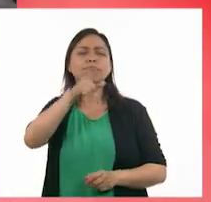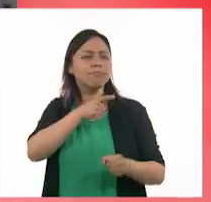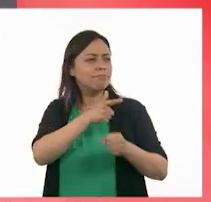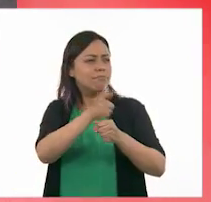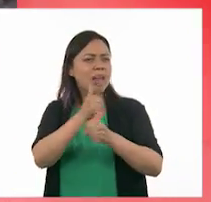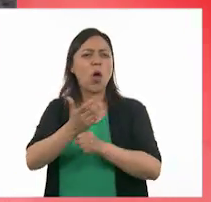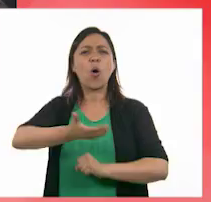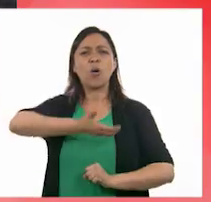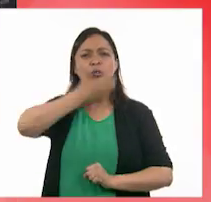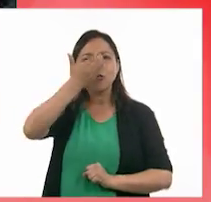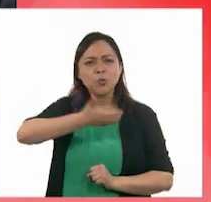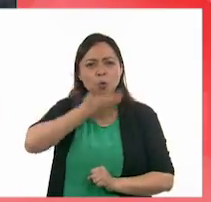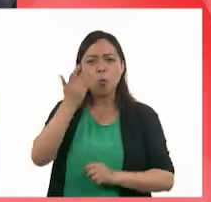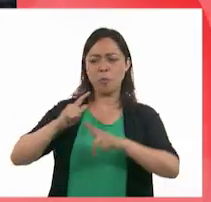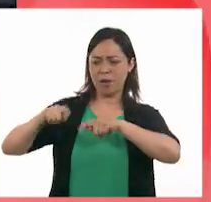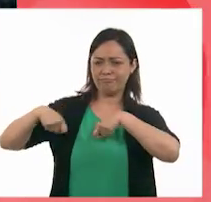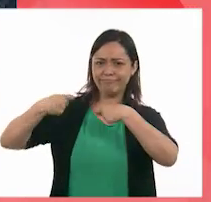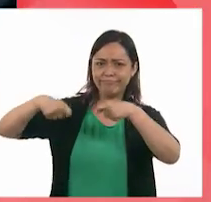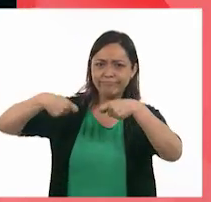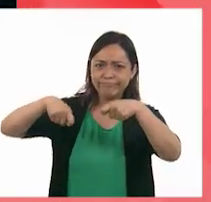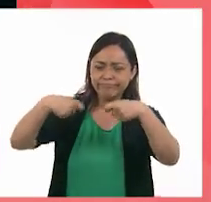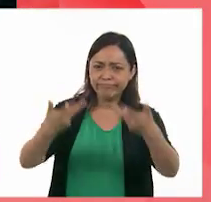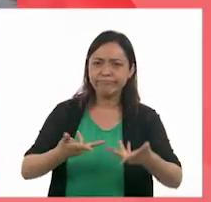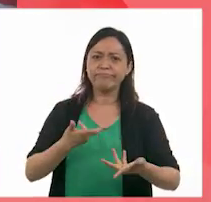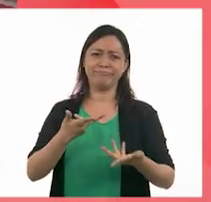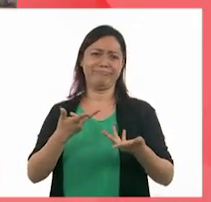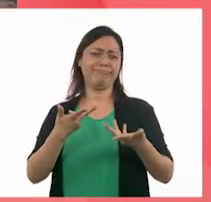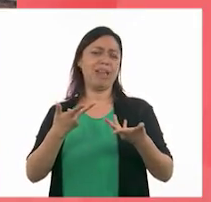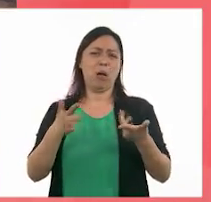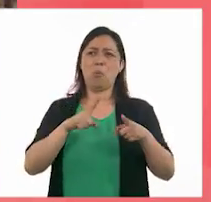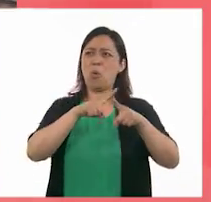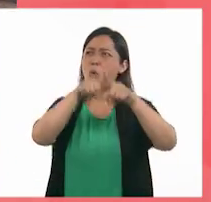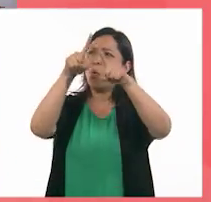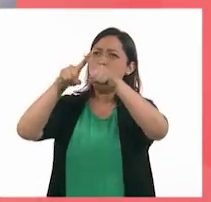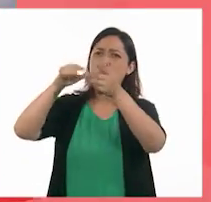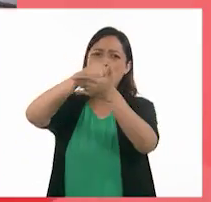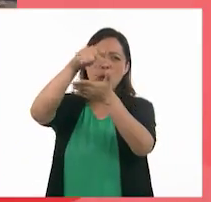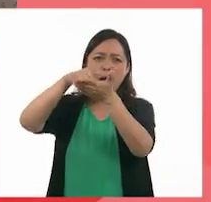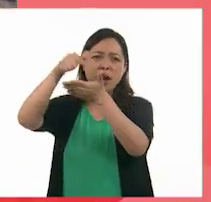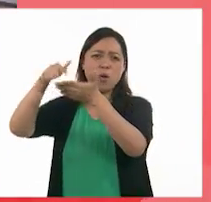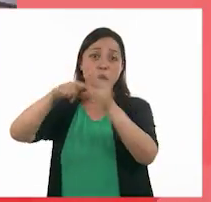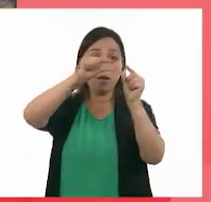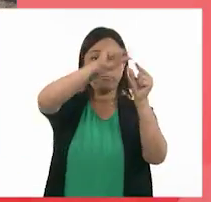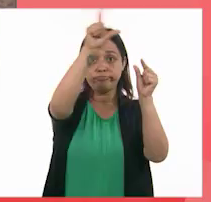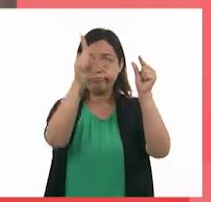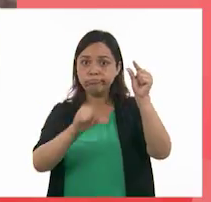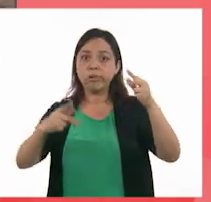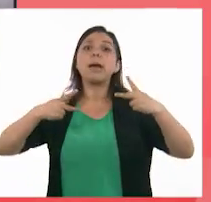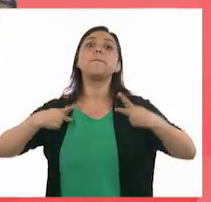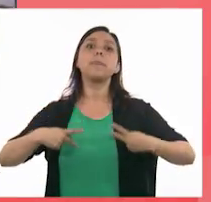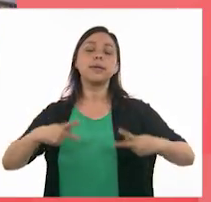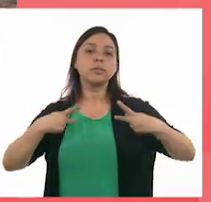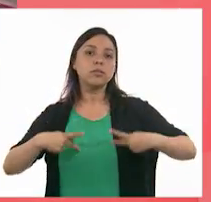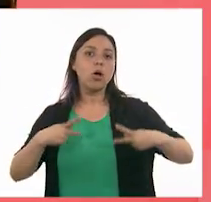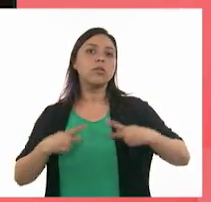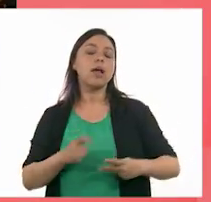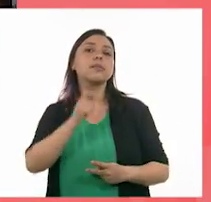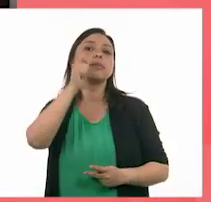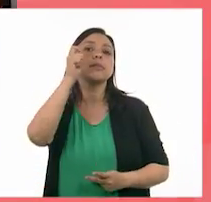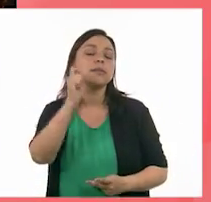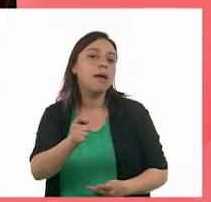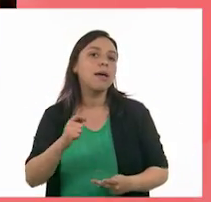costumbres, tradiciones que de todas las partes de la República, personas que llegan